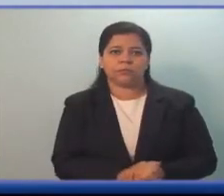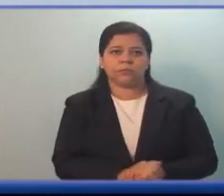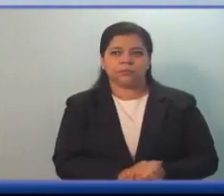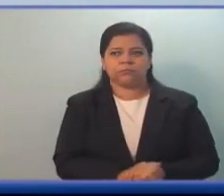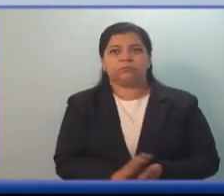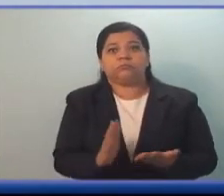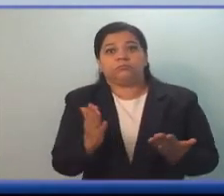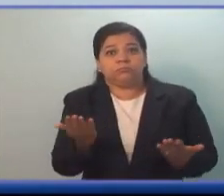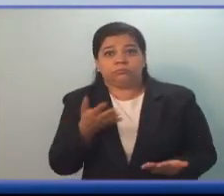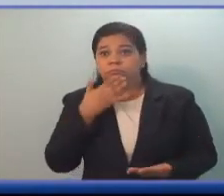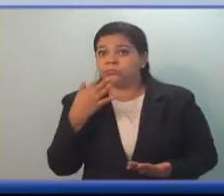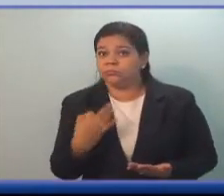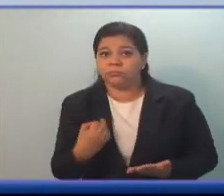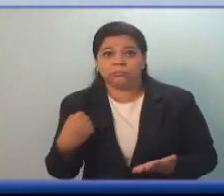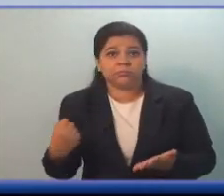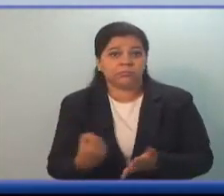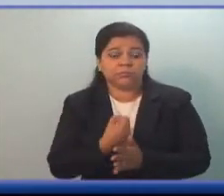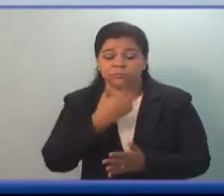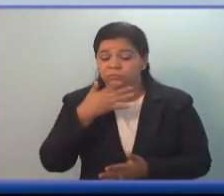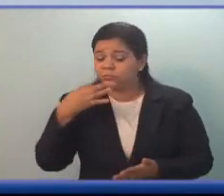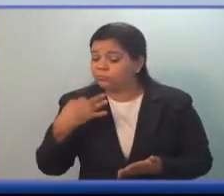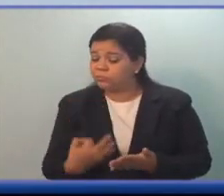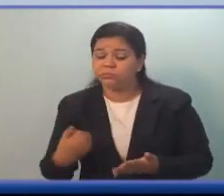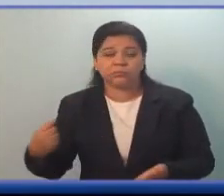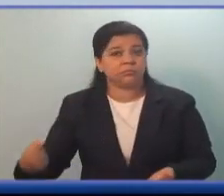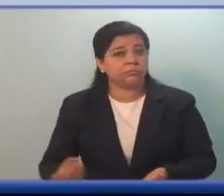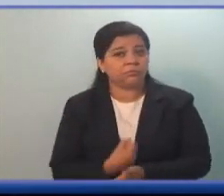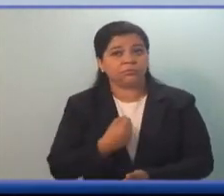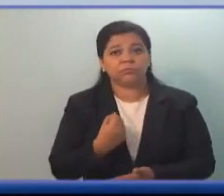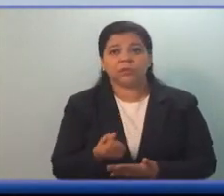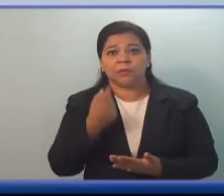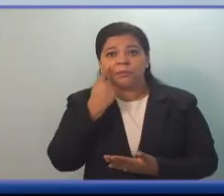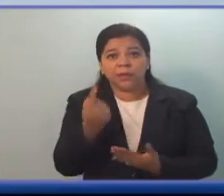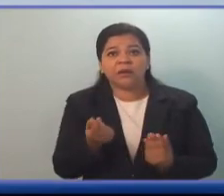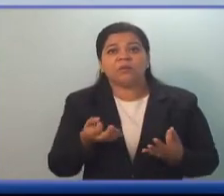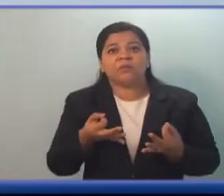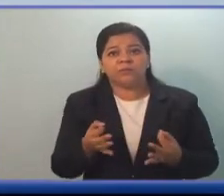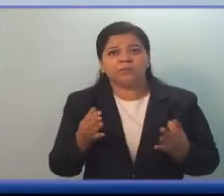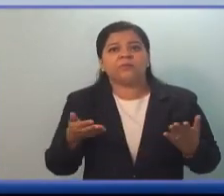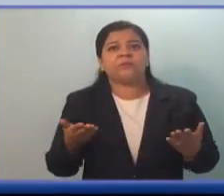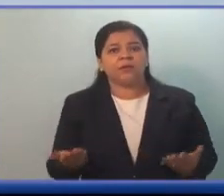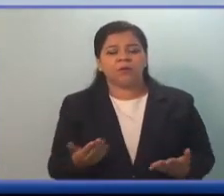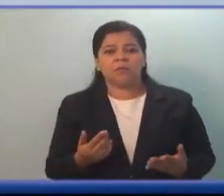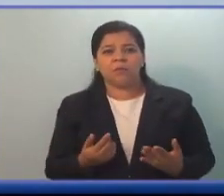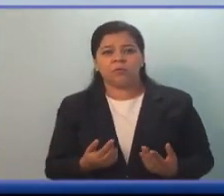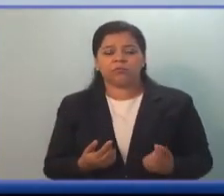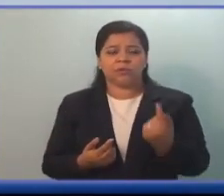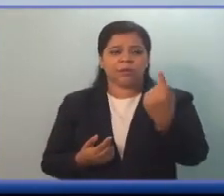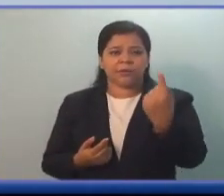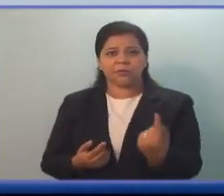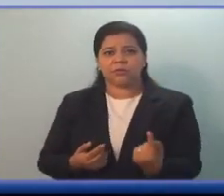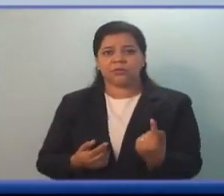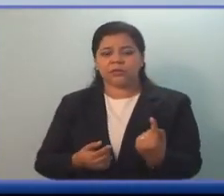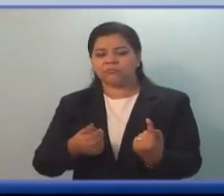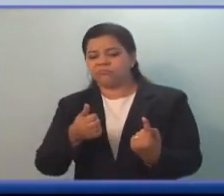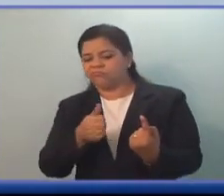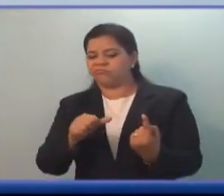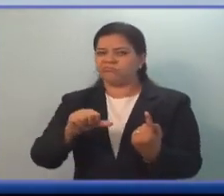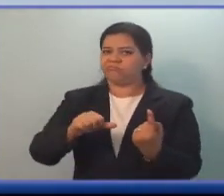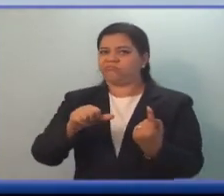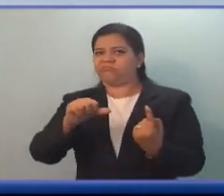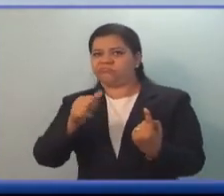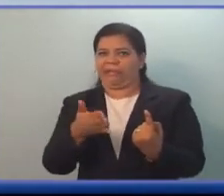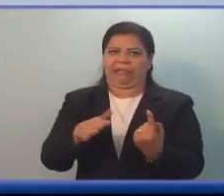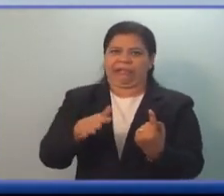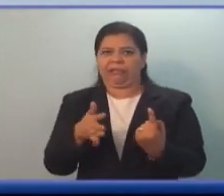Porque es lamentable a veces la forma del comportamiento de algunos funcionarios y de